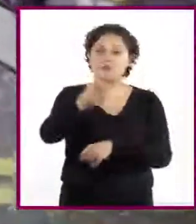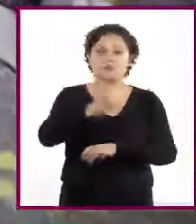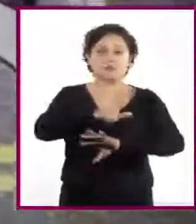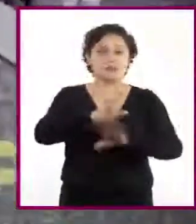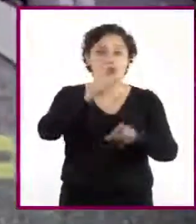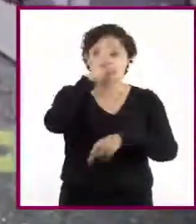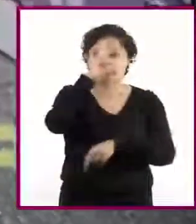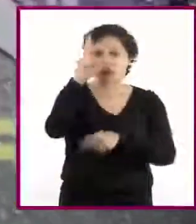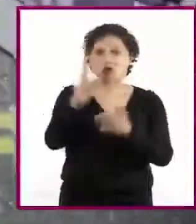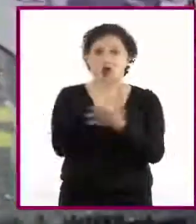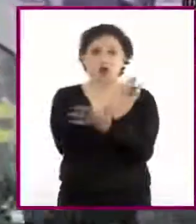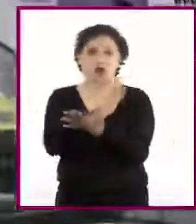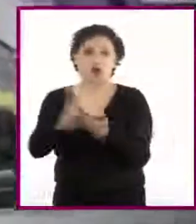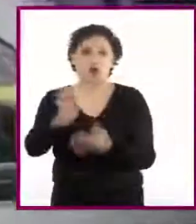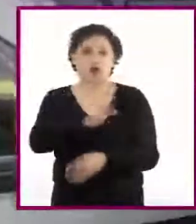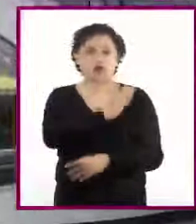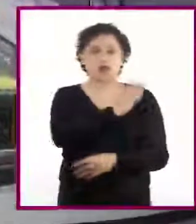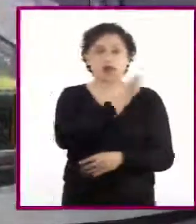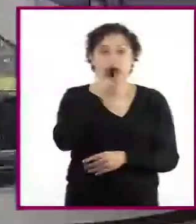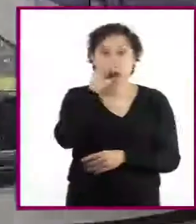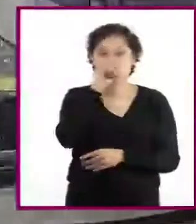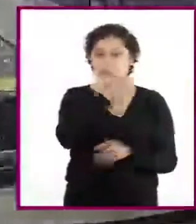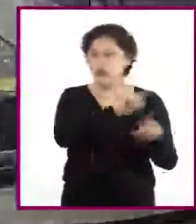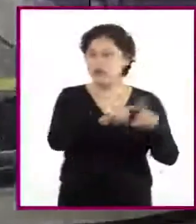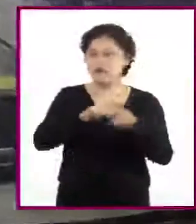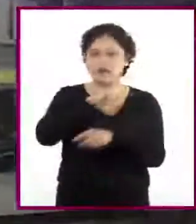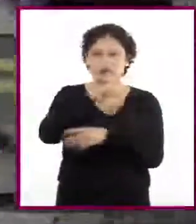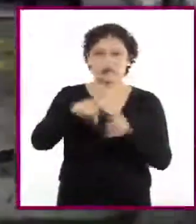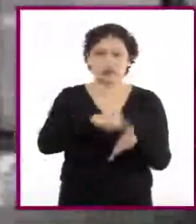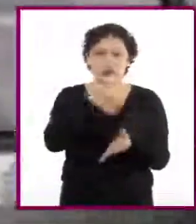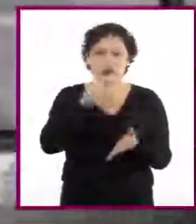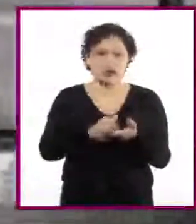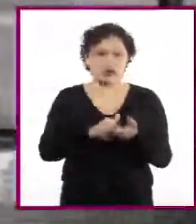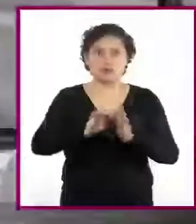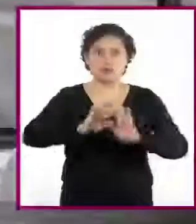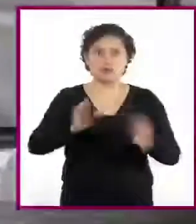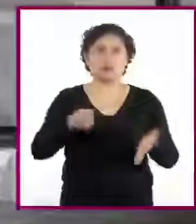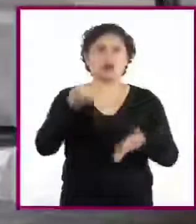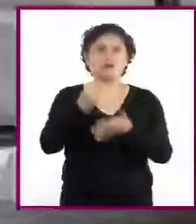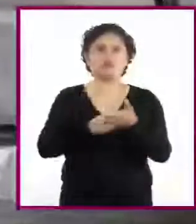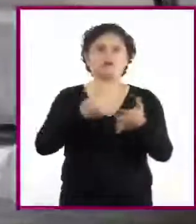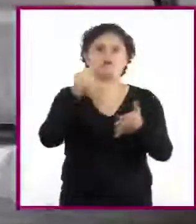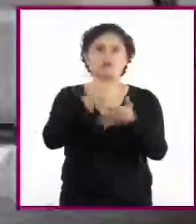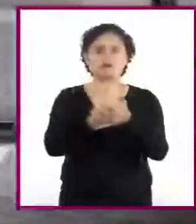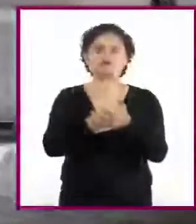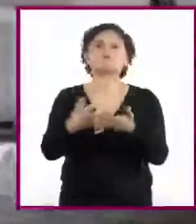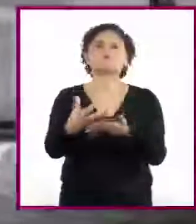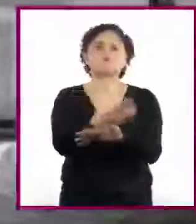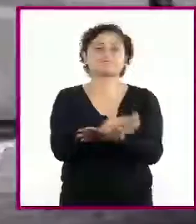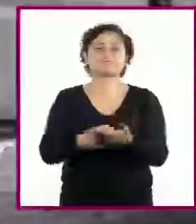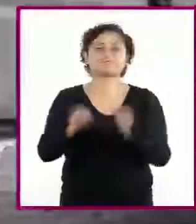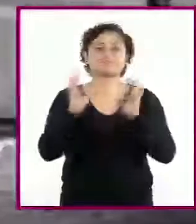camiones, restaurantes, escuelas y otros lugares públicos. El boicot había triunfado.